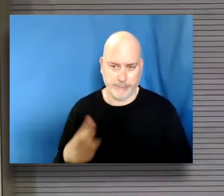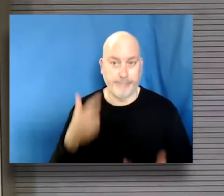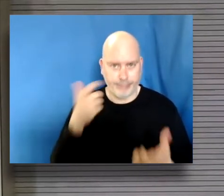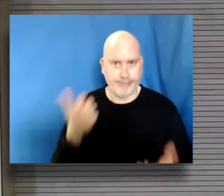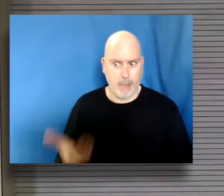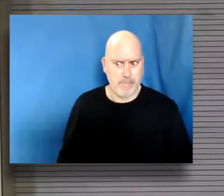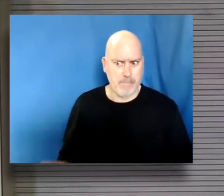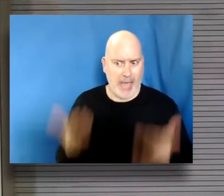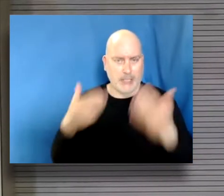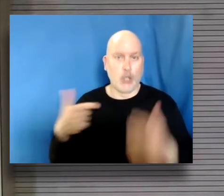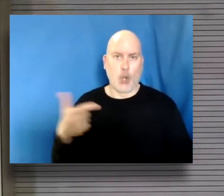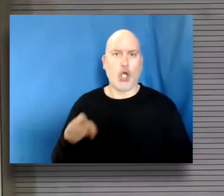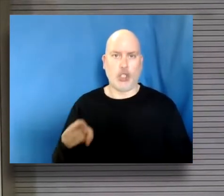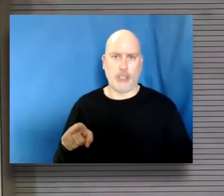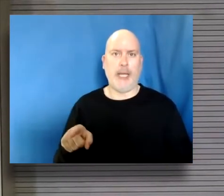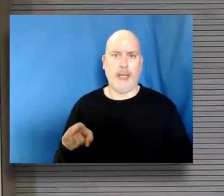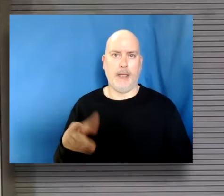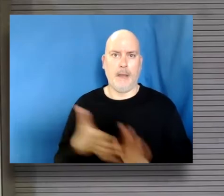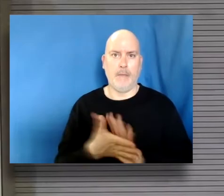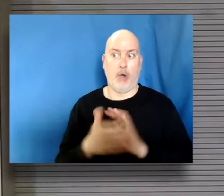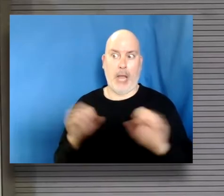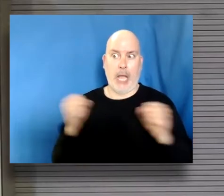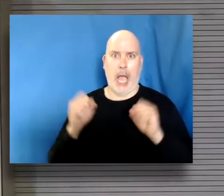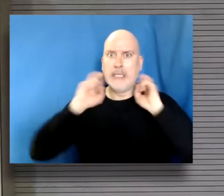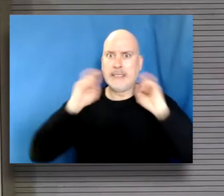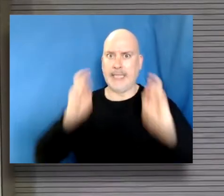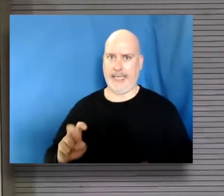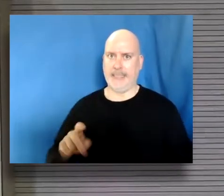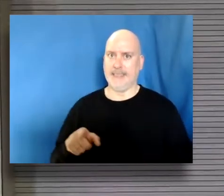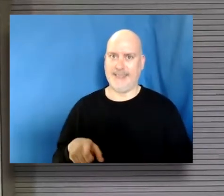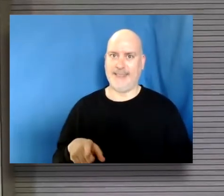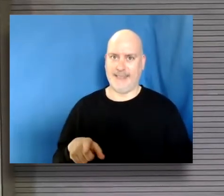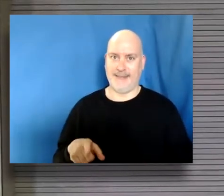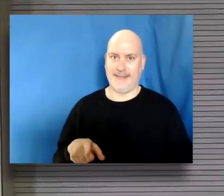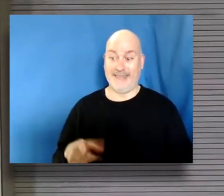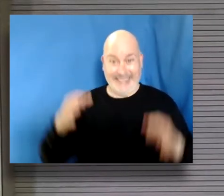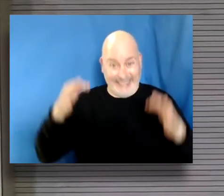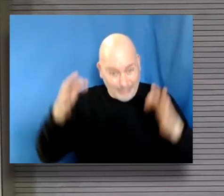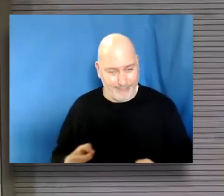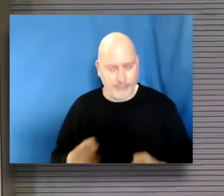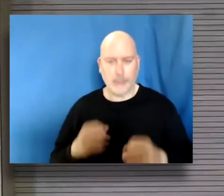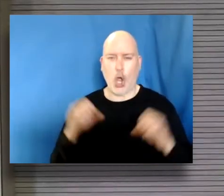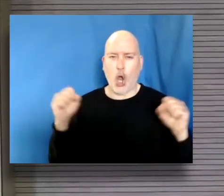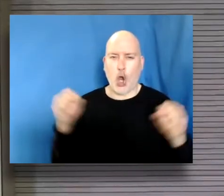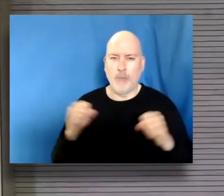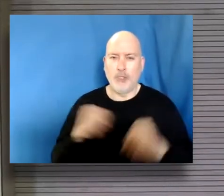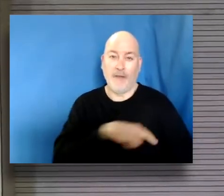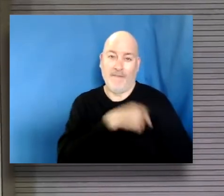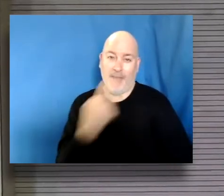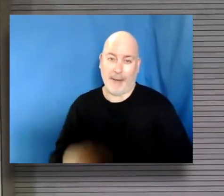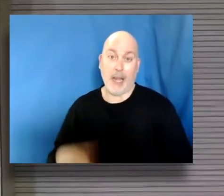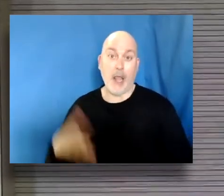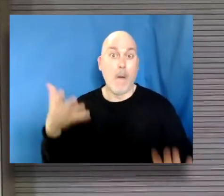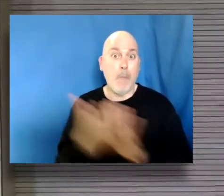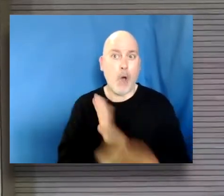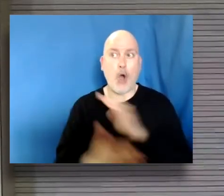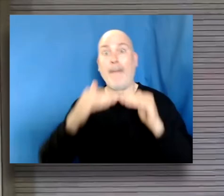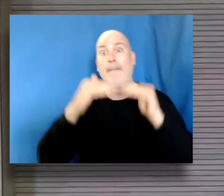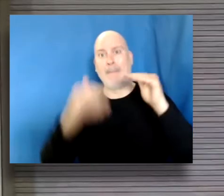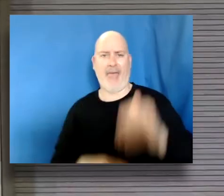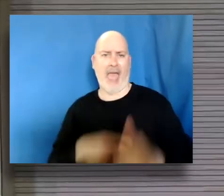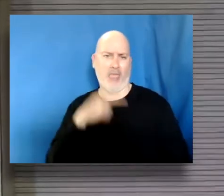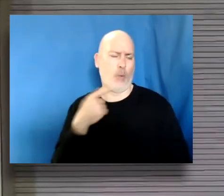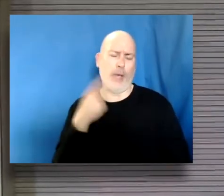la glucosa en sangre que es por el estrés, ¿vale? Pero que la propia convulsión febril sea por la bajada de azúcar